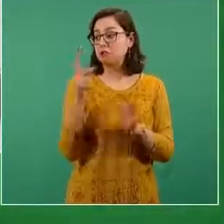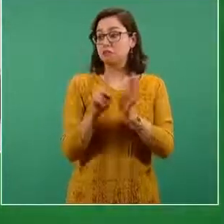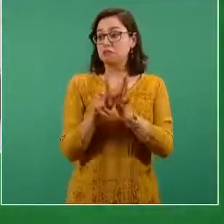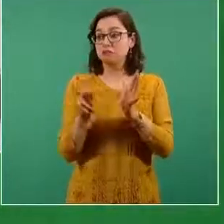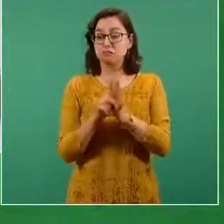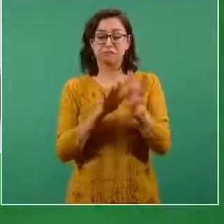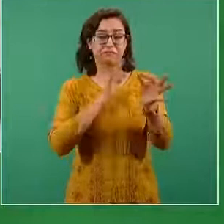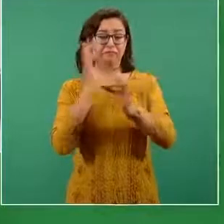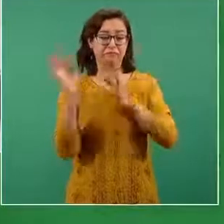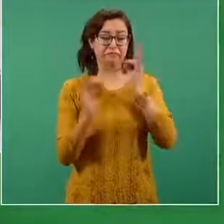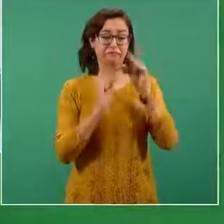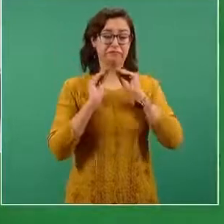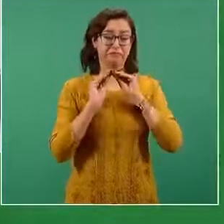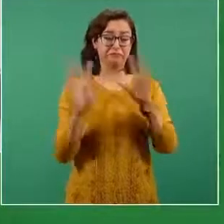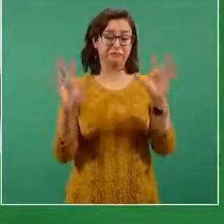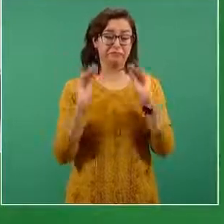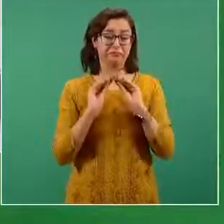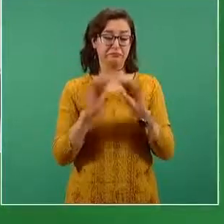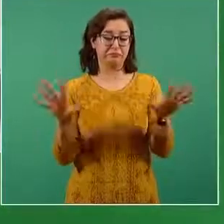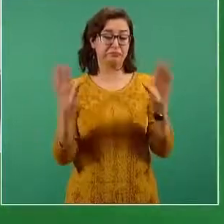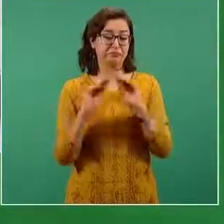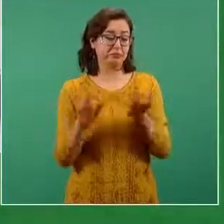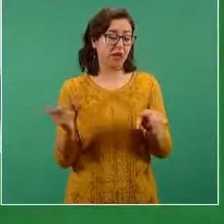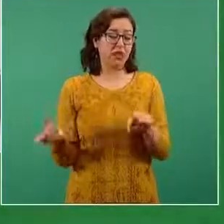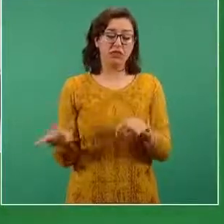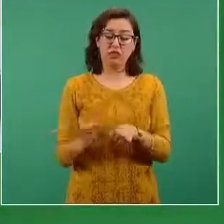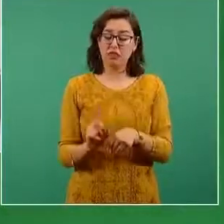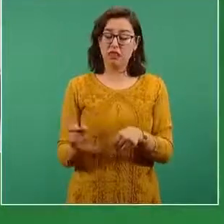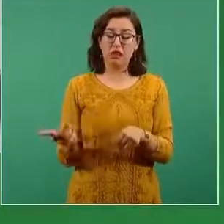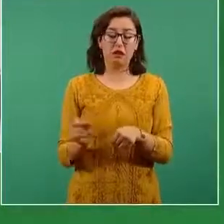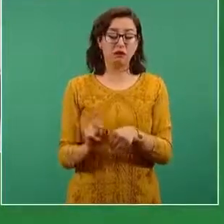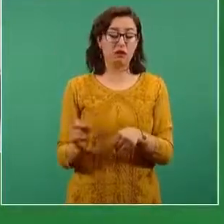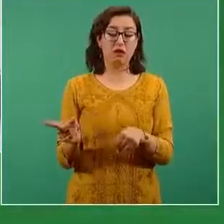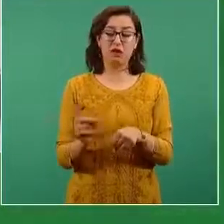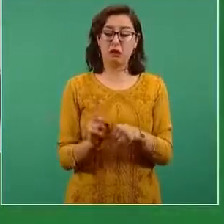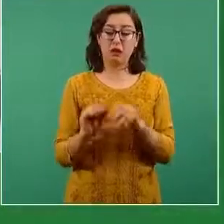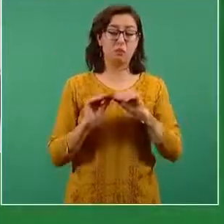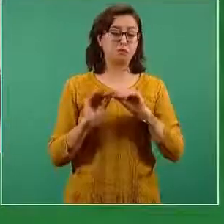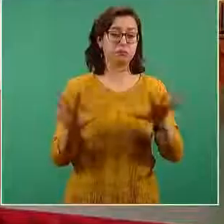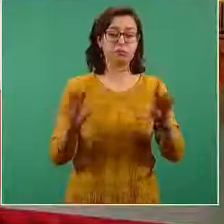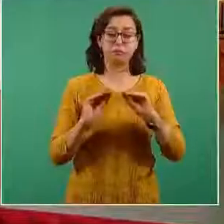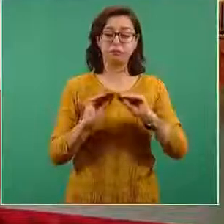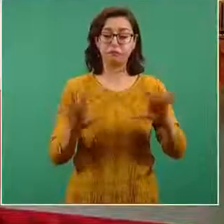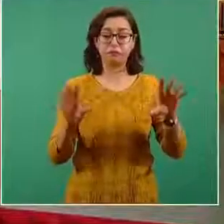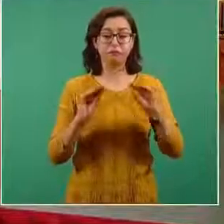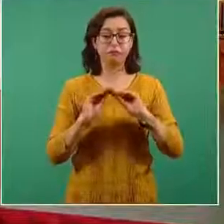muy intensivas. Prácticamente todos los días nuestras brigadas